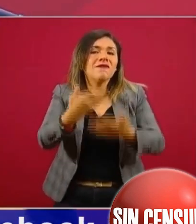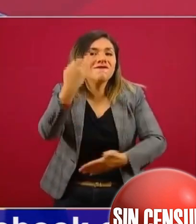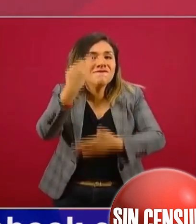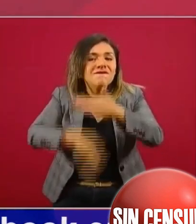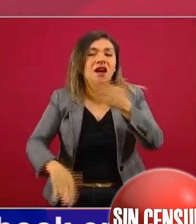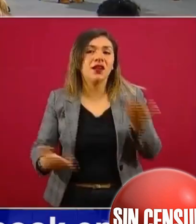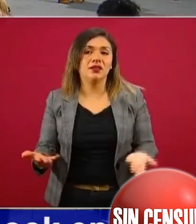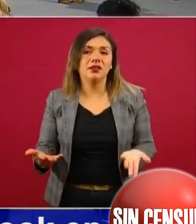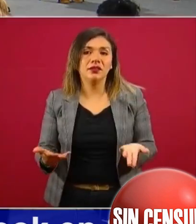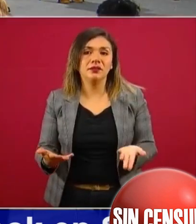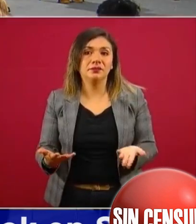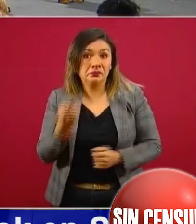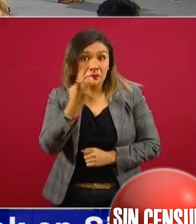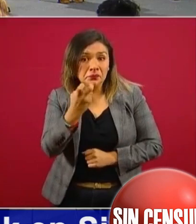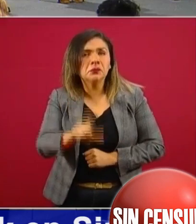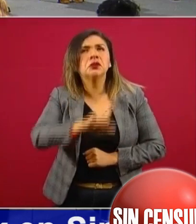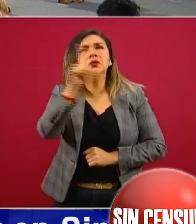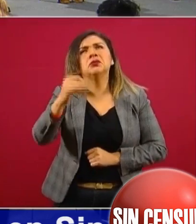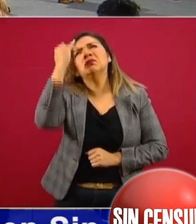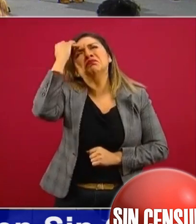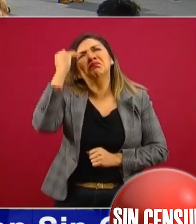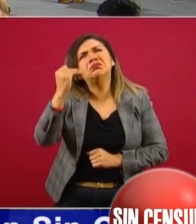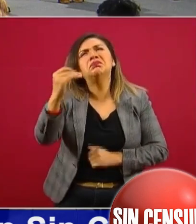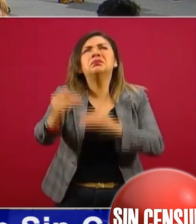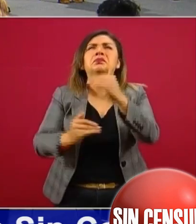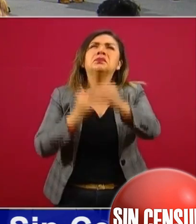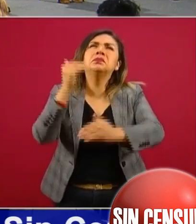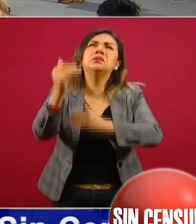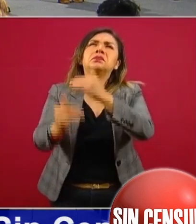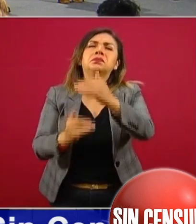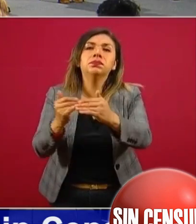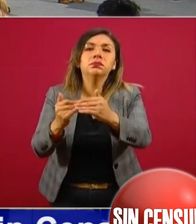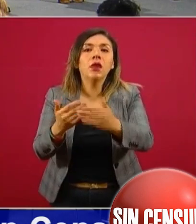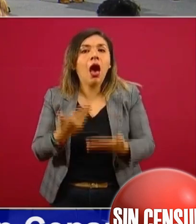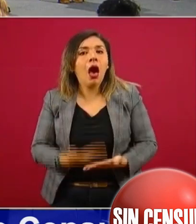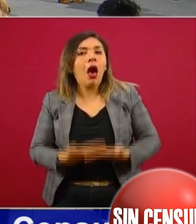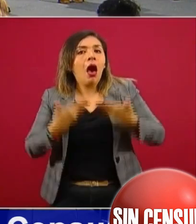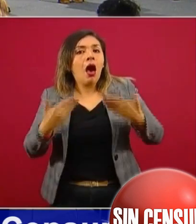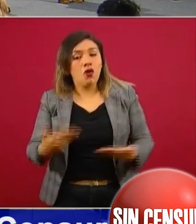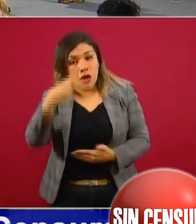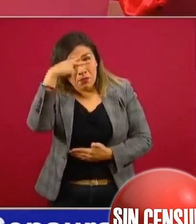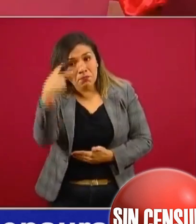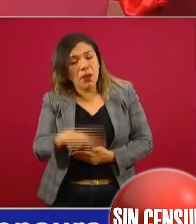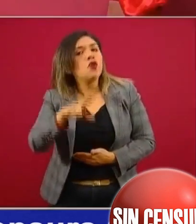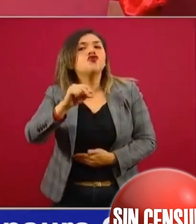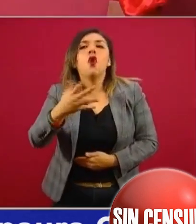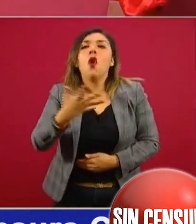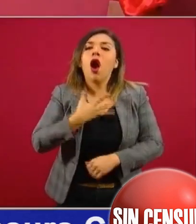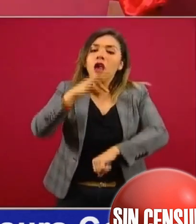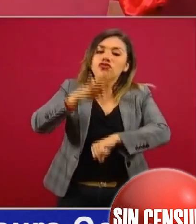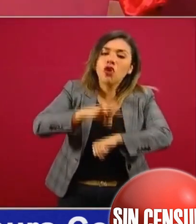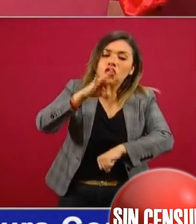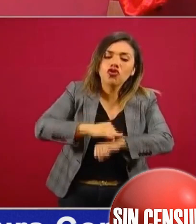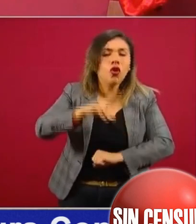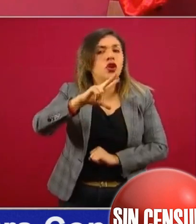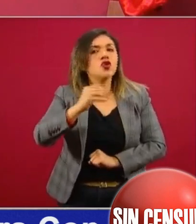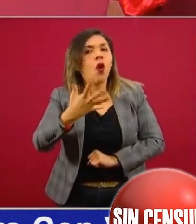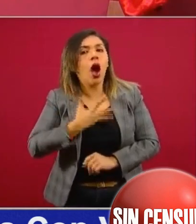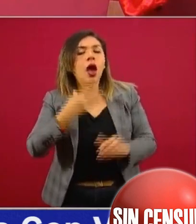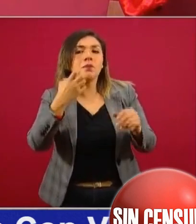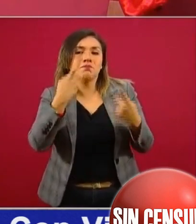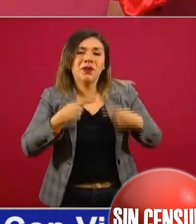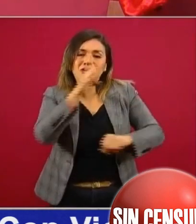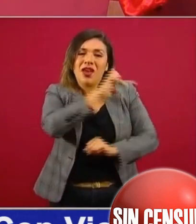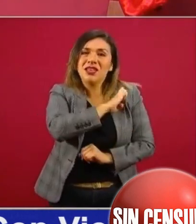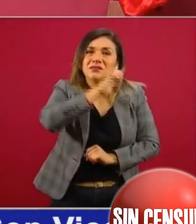Entonces, pasa el tiempo y ahora resulta que México no tiene los médicos ni tiene los especialistas